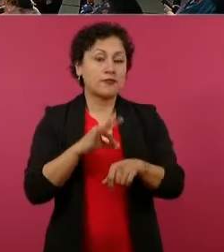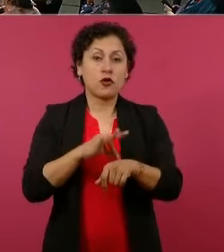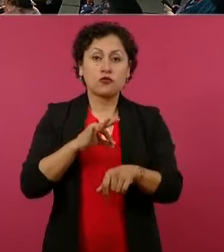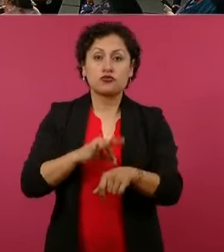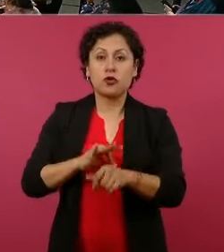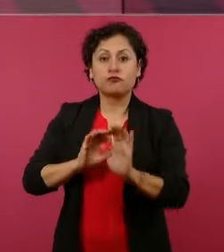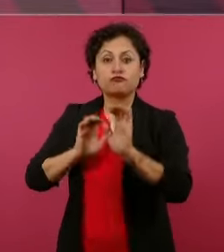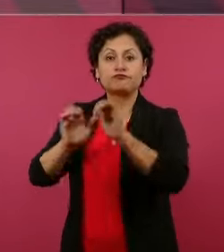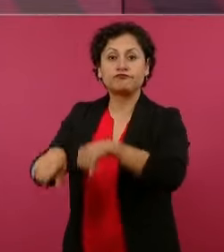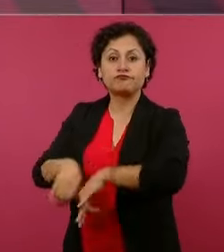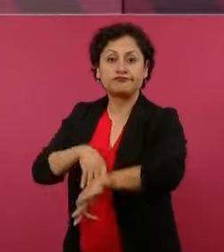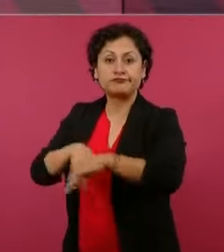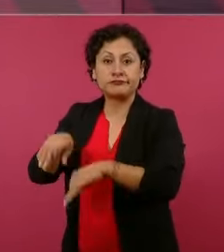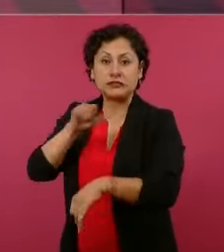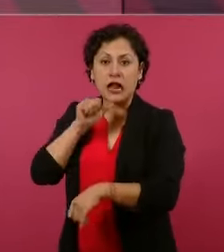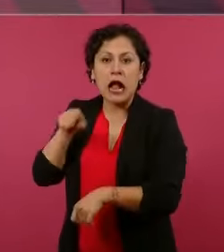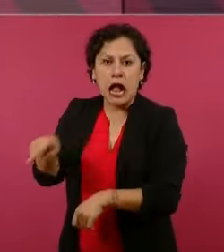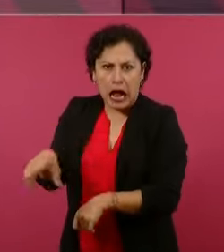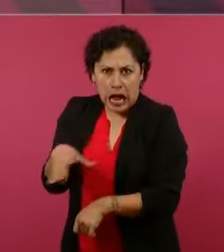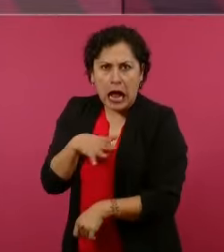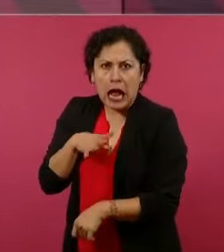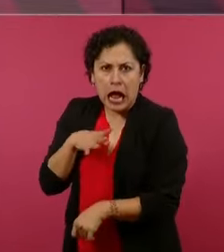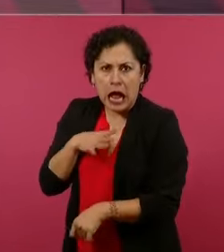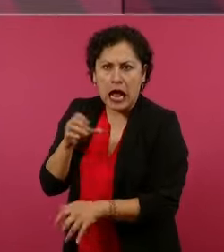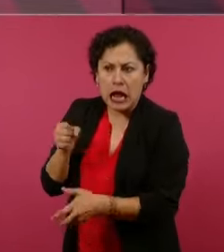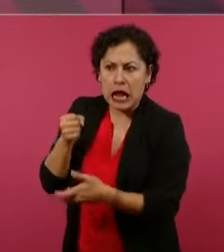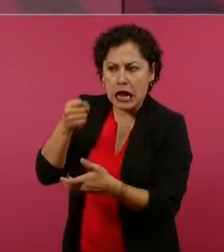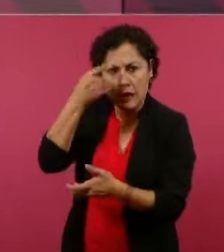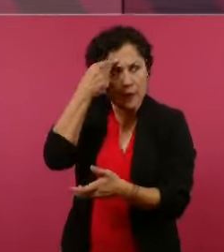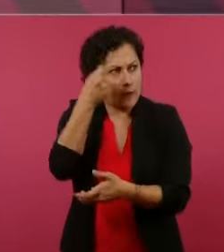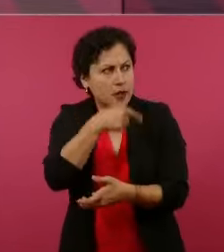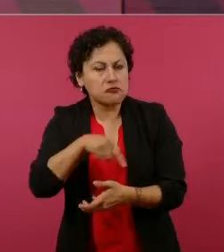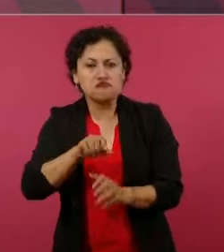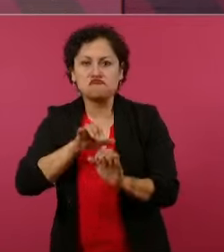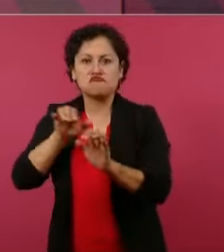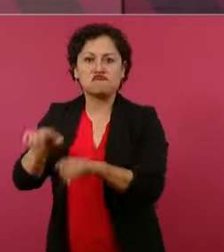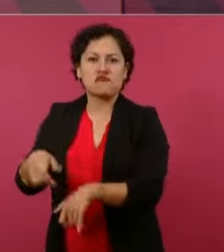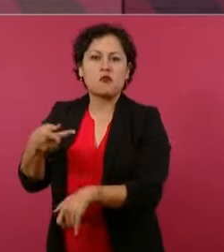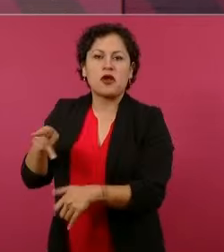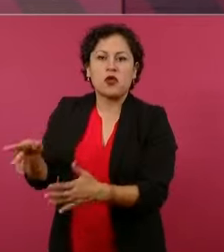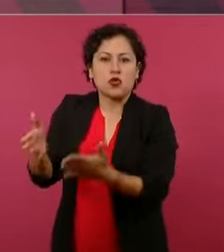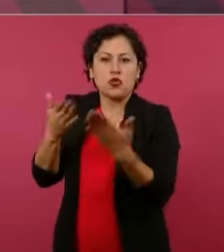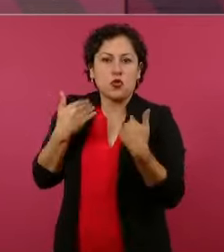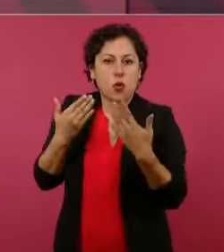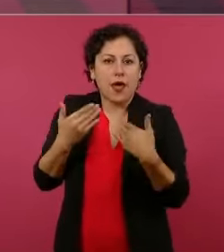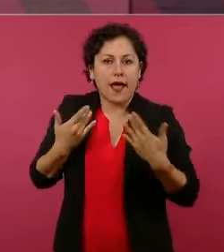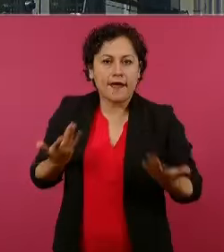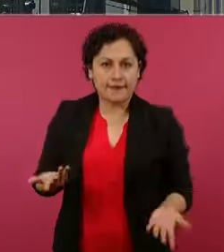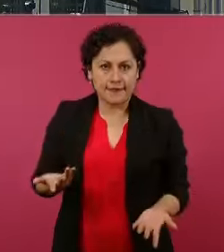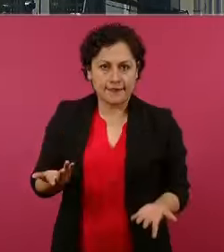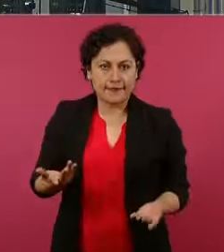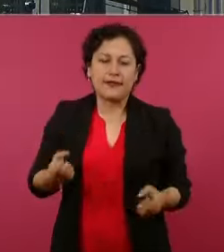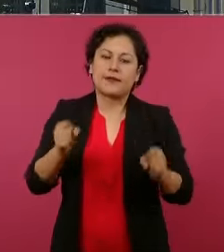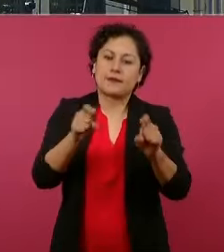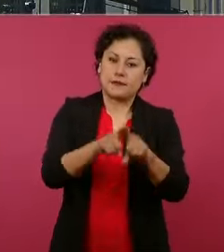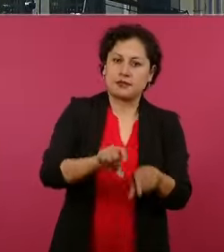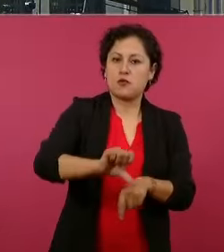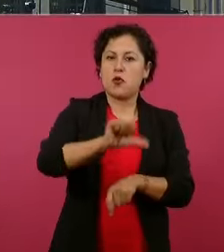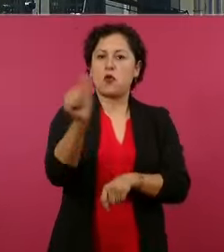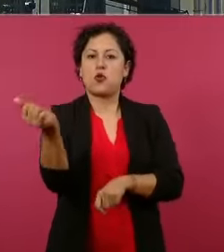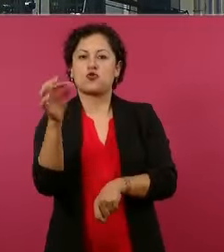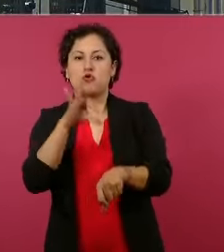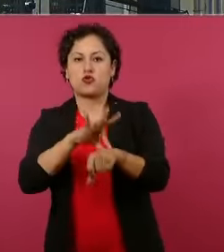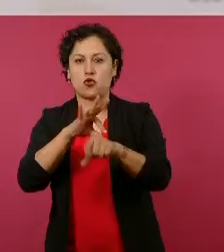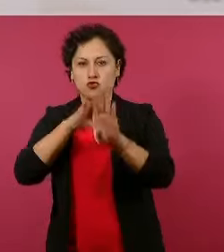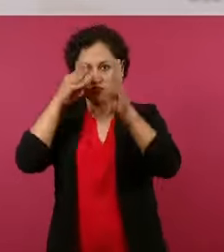vacantes pero no se tiene a los pediatras y así otras especialidades Entonces ahora